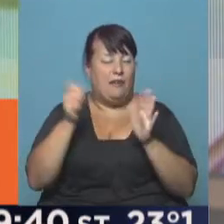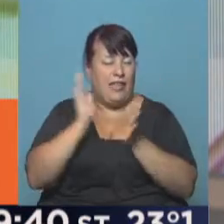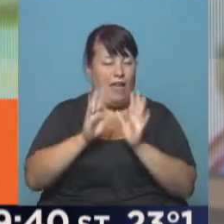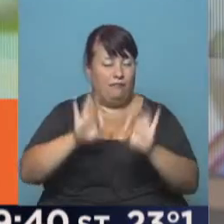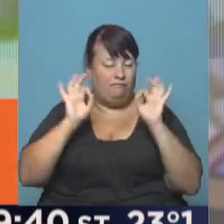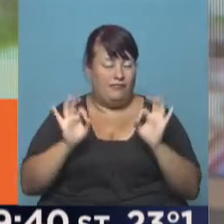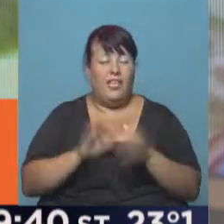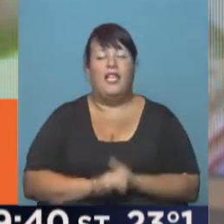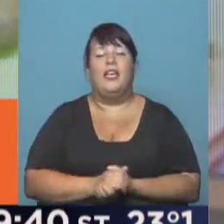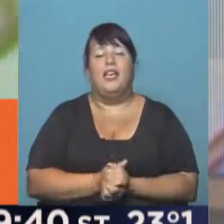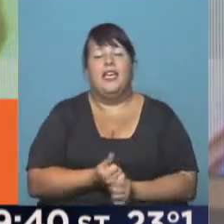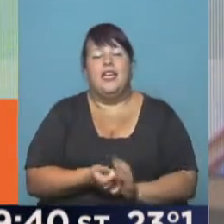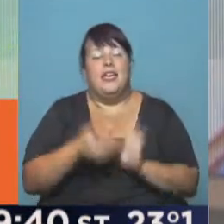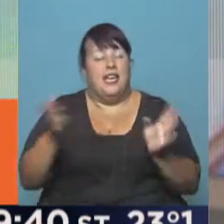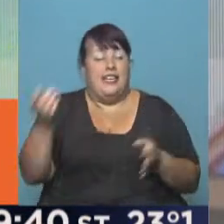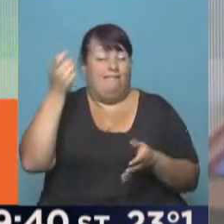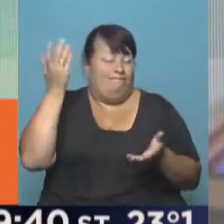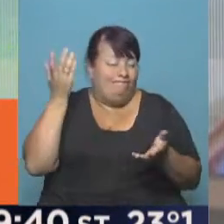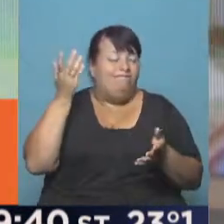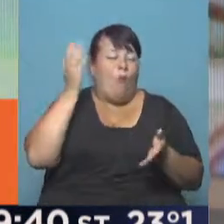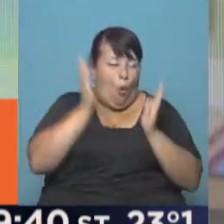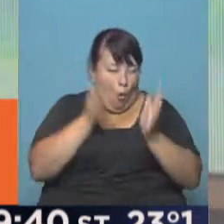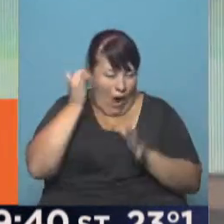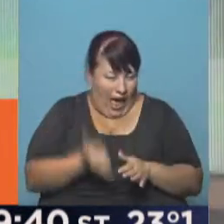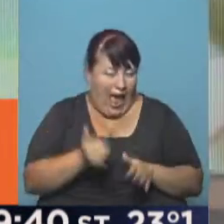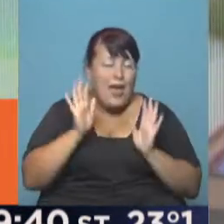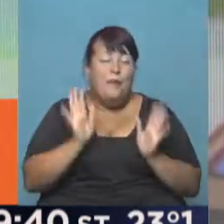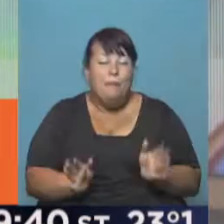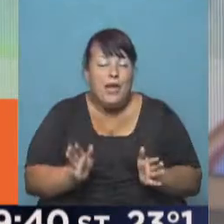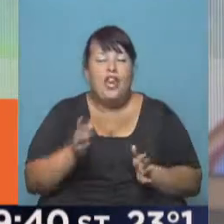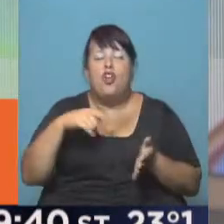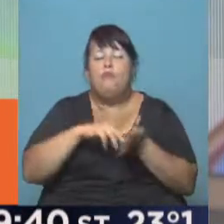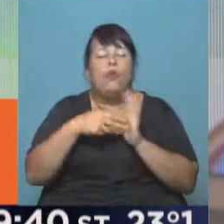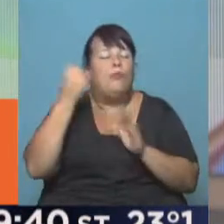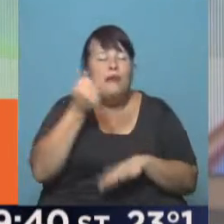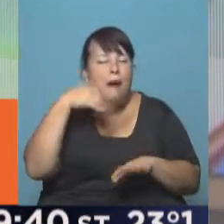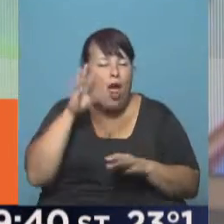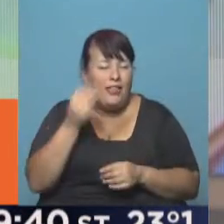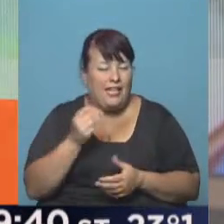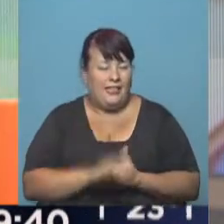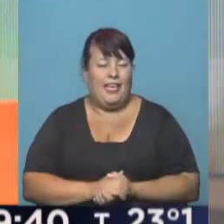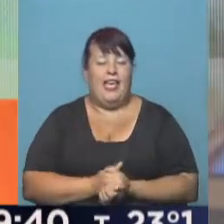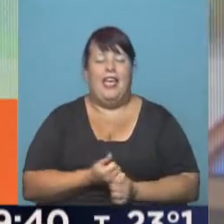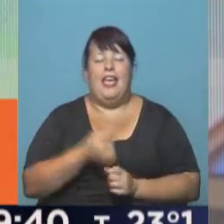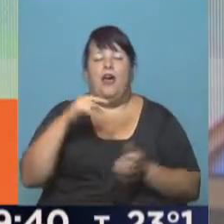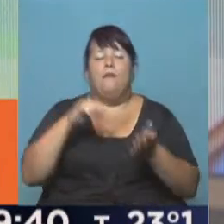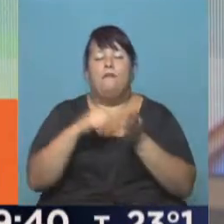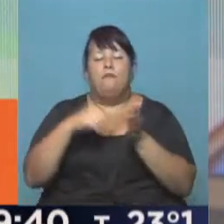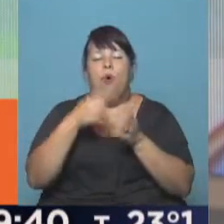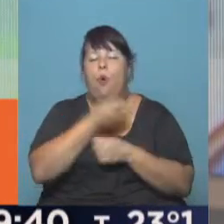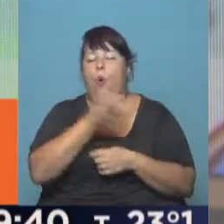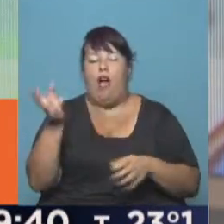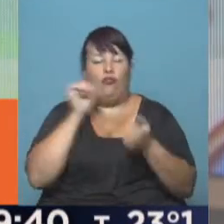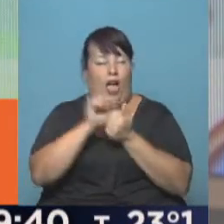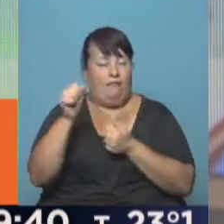meses, con lo cual se cura. El problema que tenemos fundamentalmente es el índice alto de